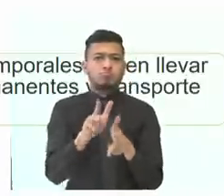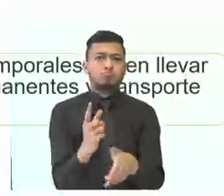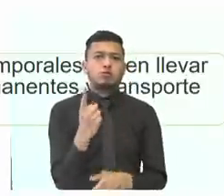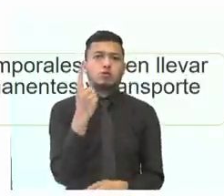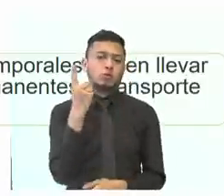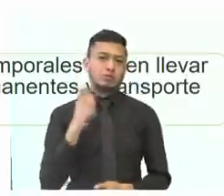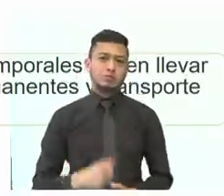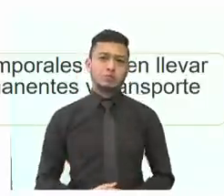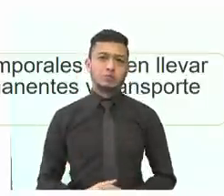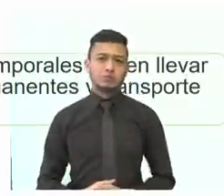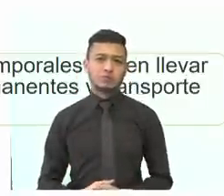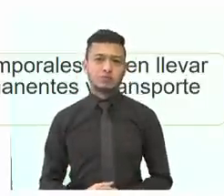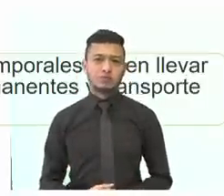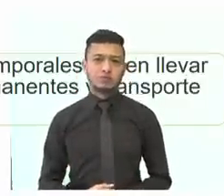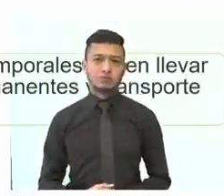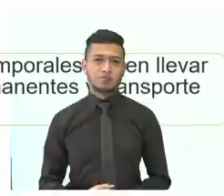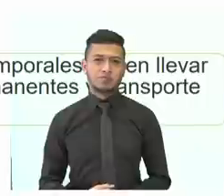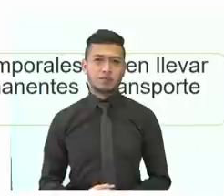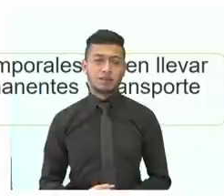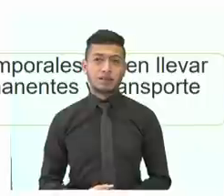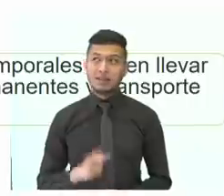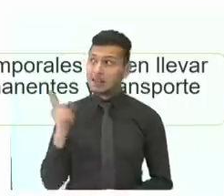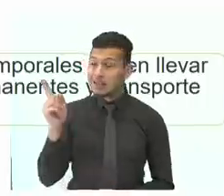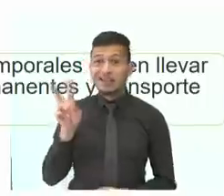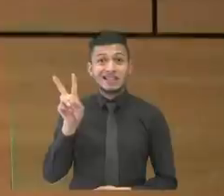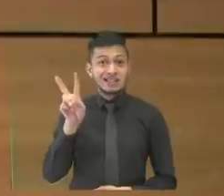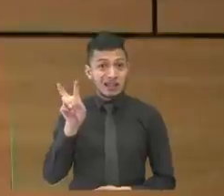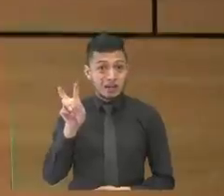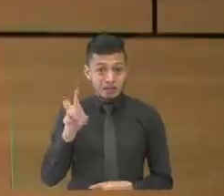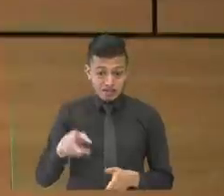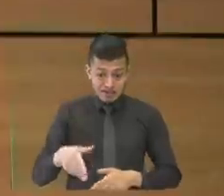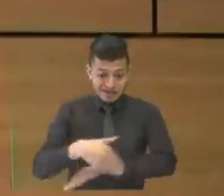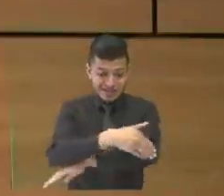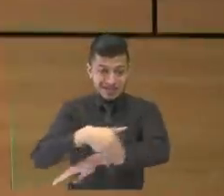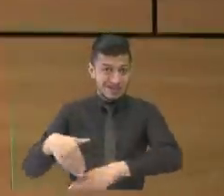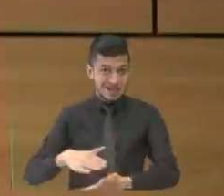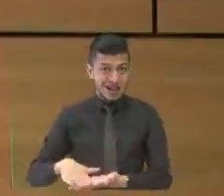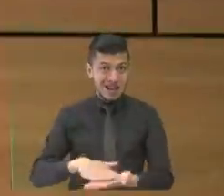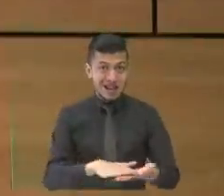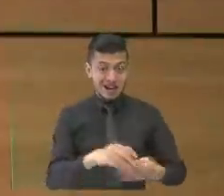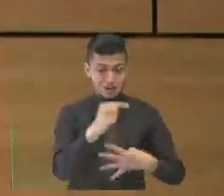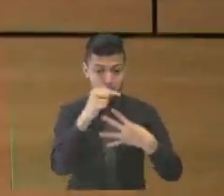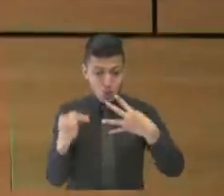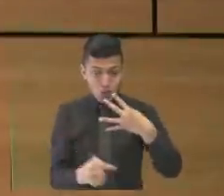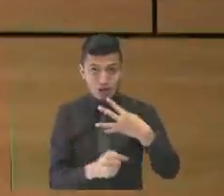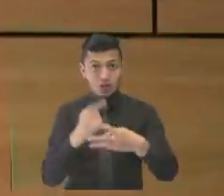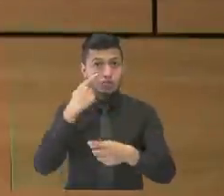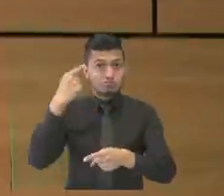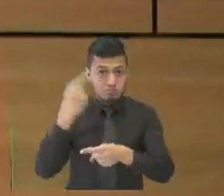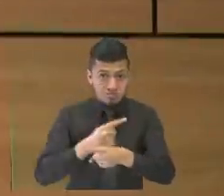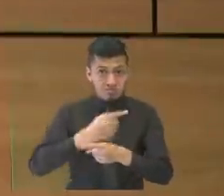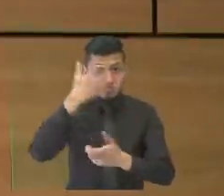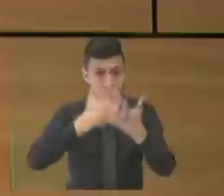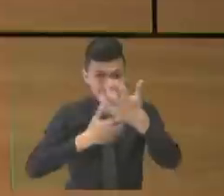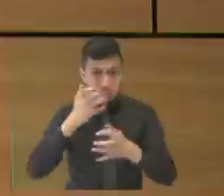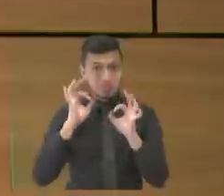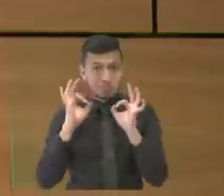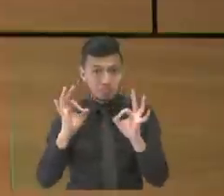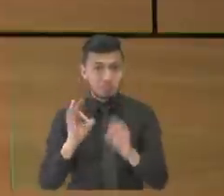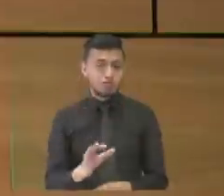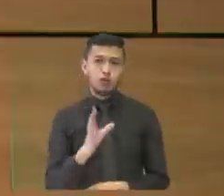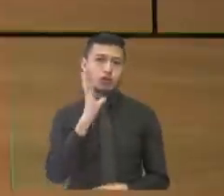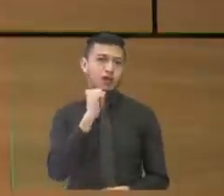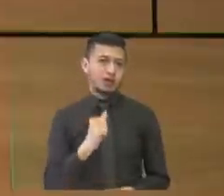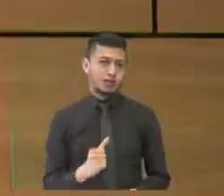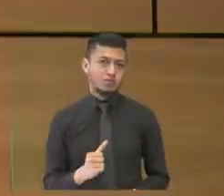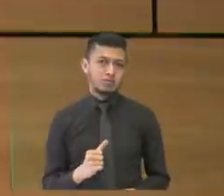Sin embargo, esa séptima tampoco cumple con ninguno de los cuatro criterios que estamos evaluando. No cumple con ninguno. Tiene una